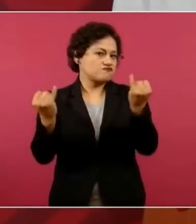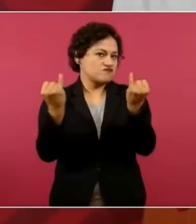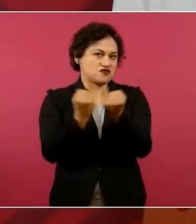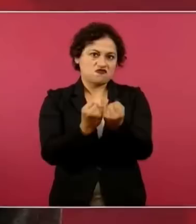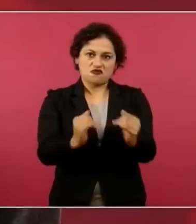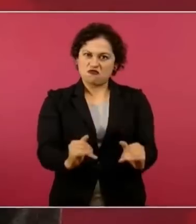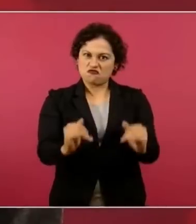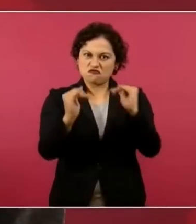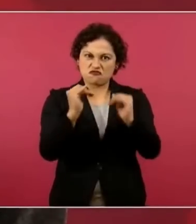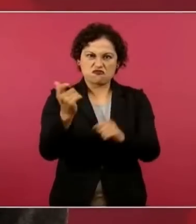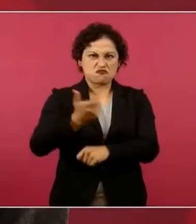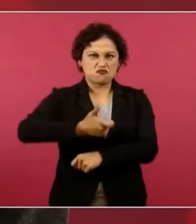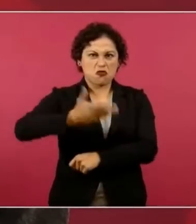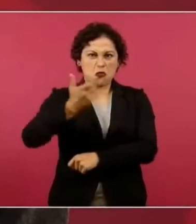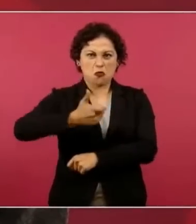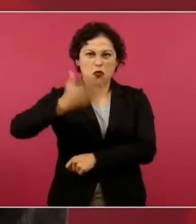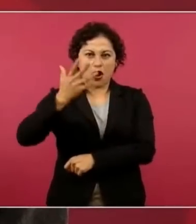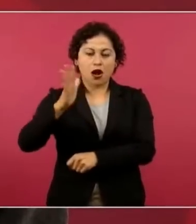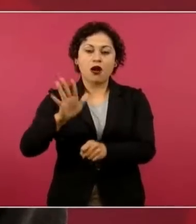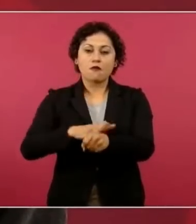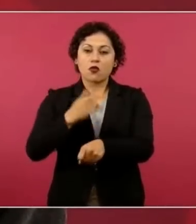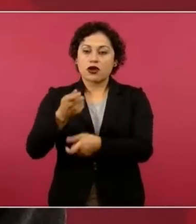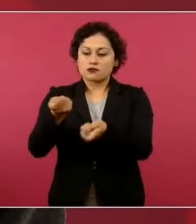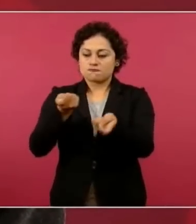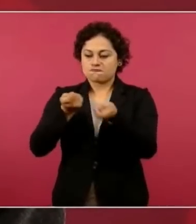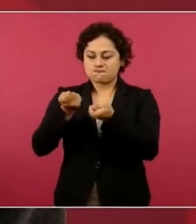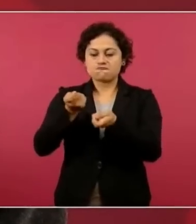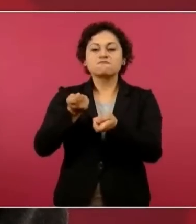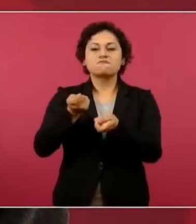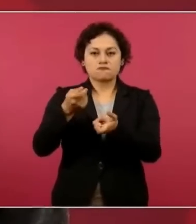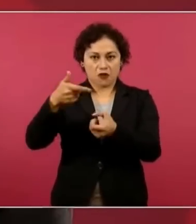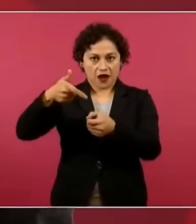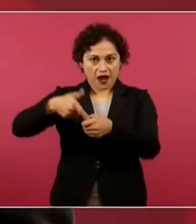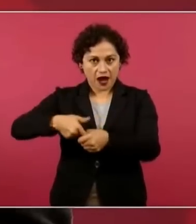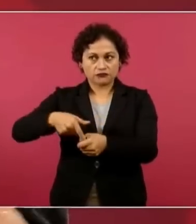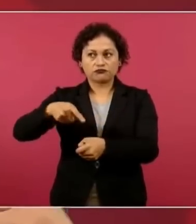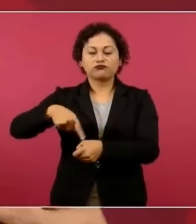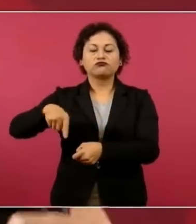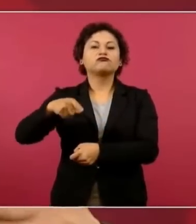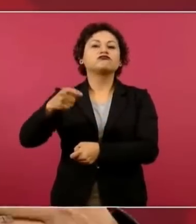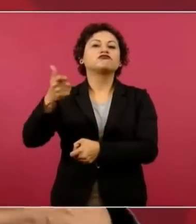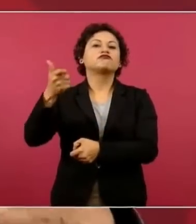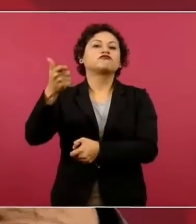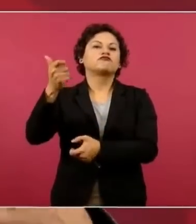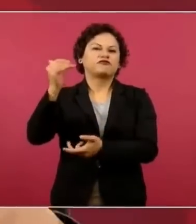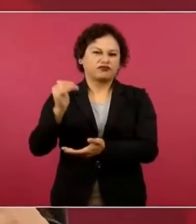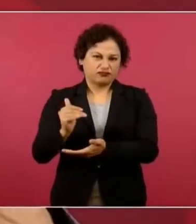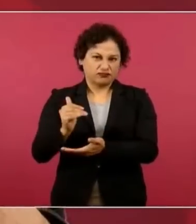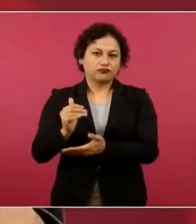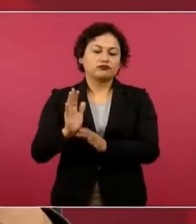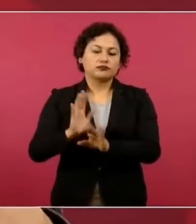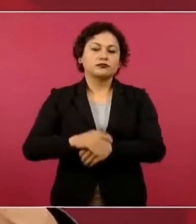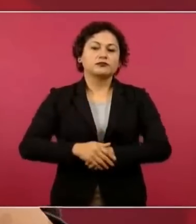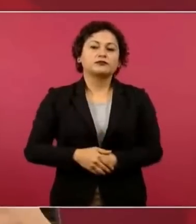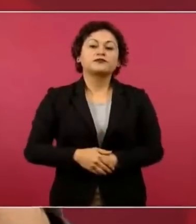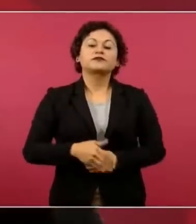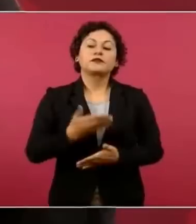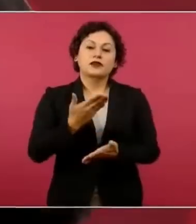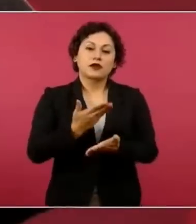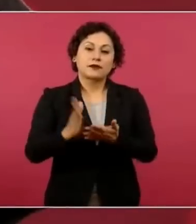para arriba. Y además se presta a que se genere